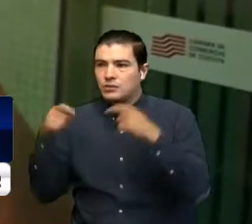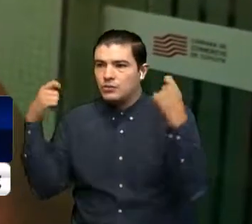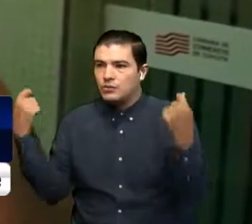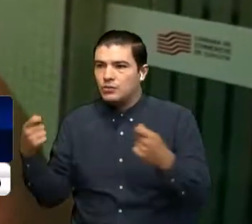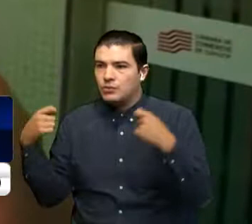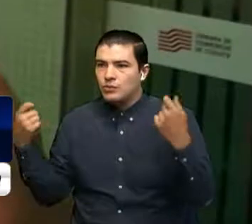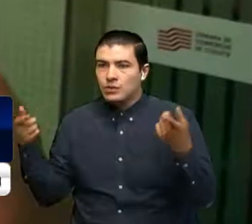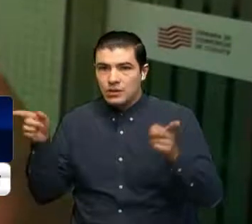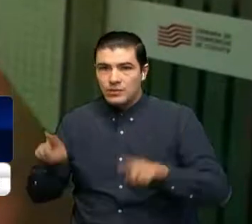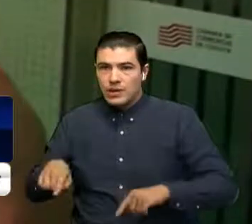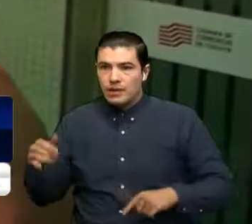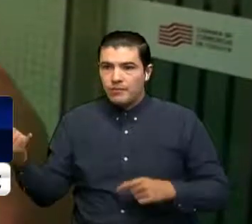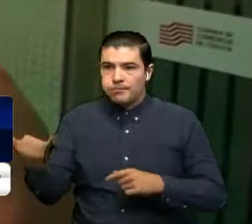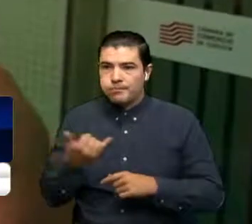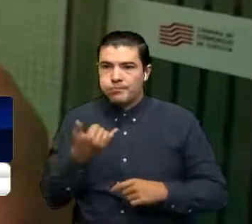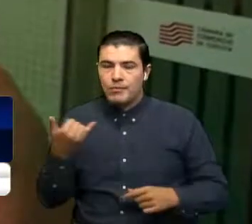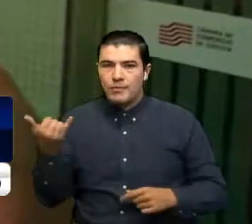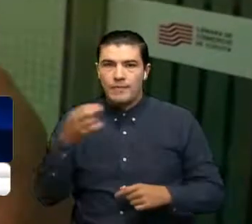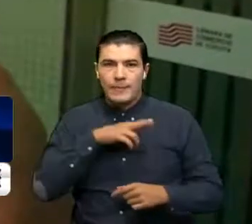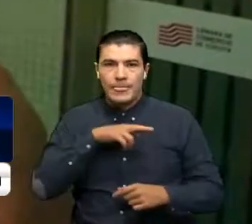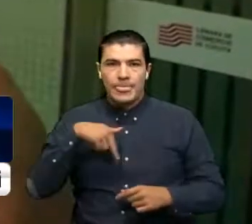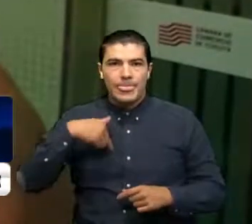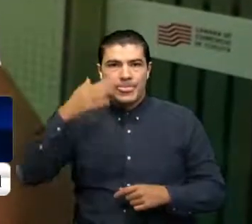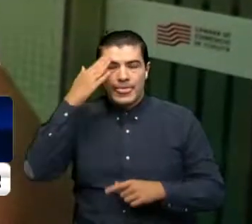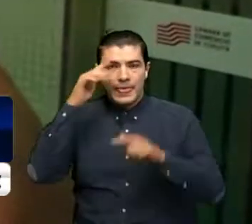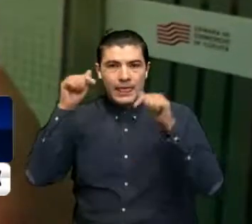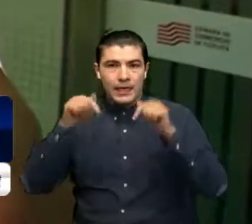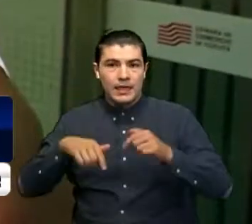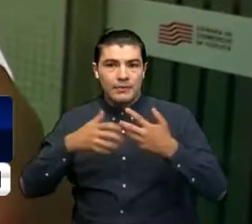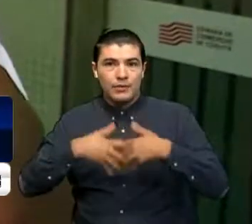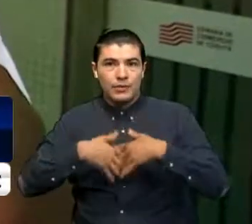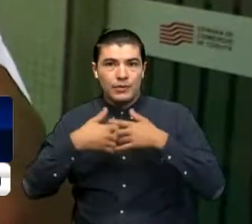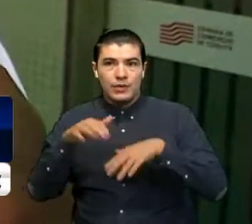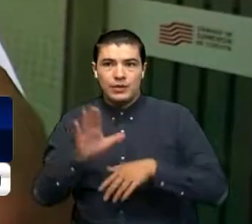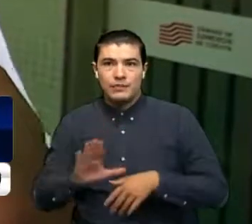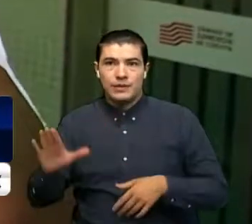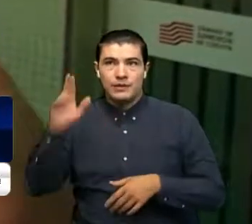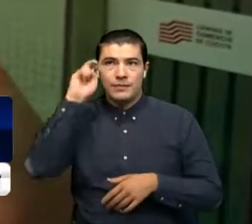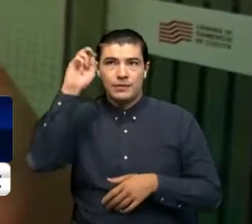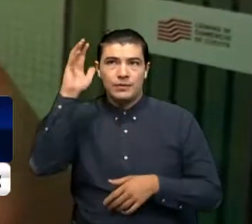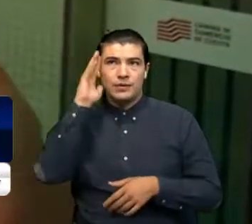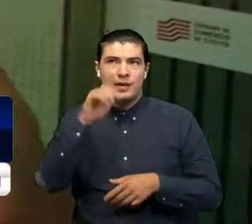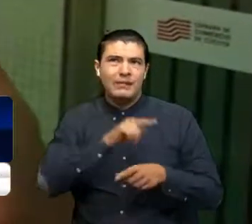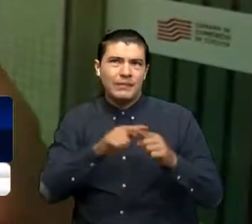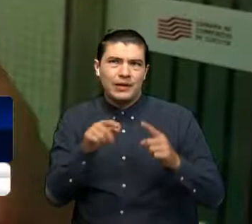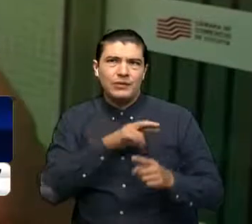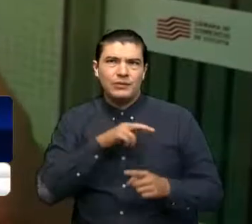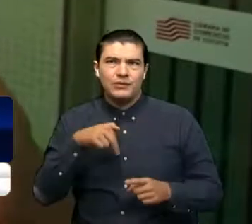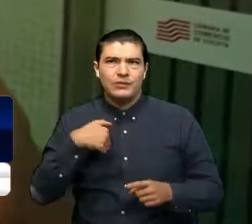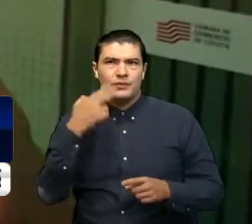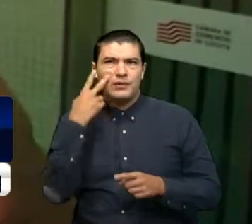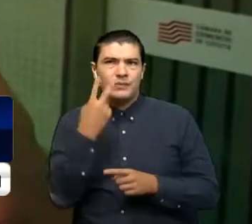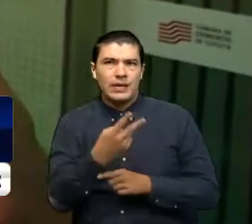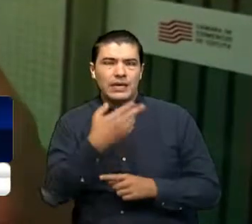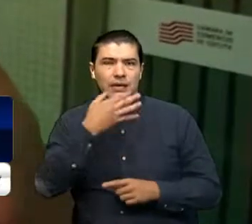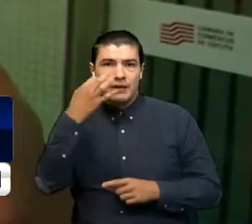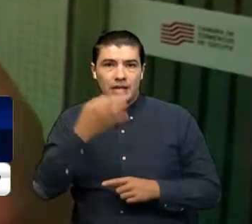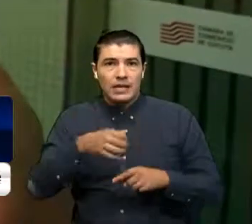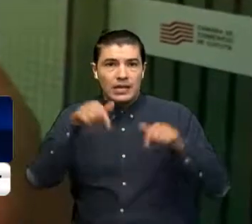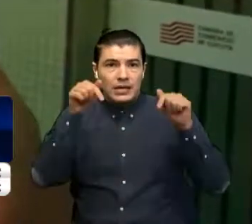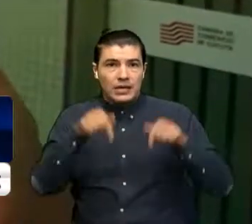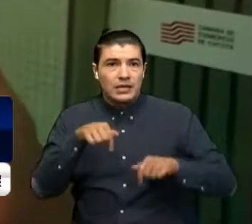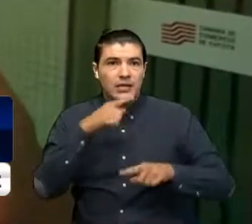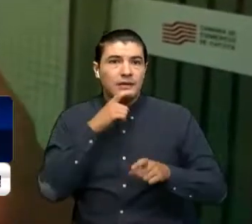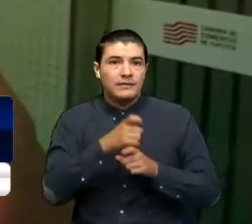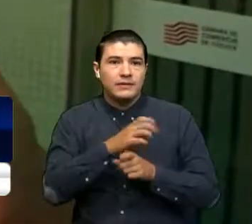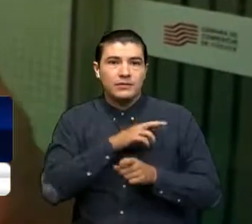existe, sabemos que el potencial de exploración y de producción de Norte Santander es grande, pero vemos que realmente el cuello botella que se encuentra es que no